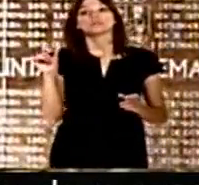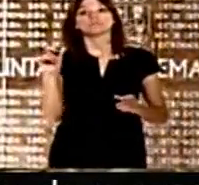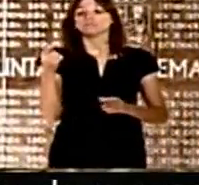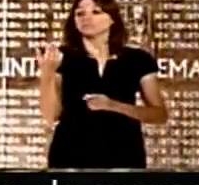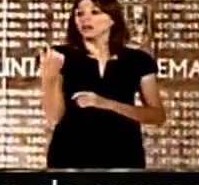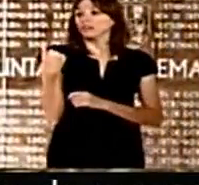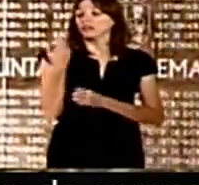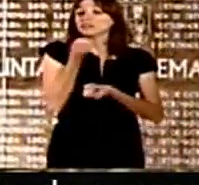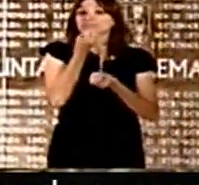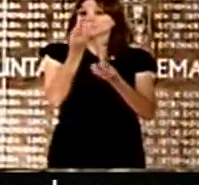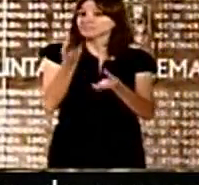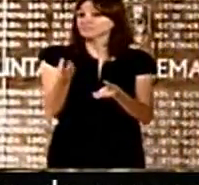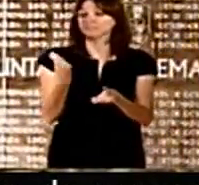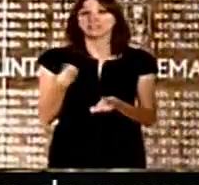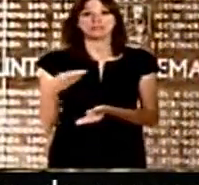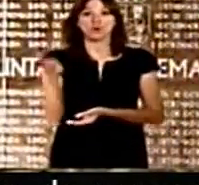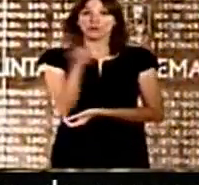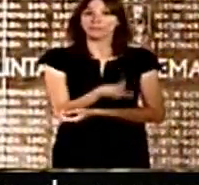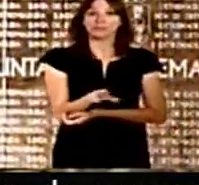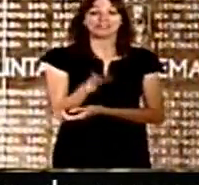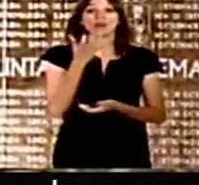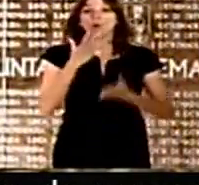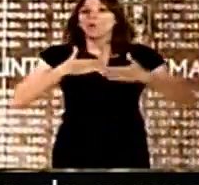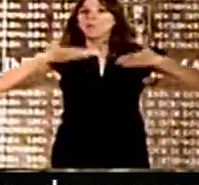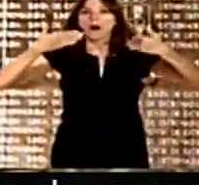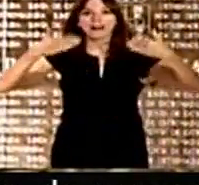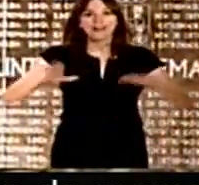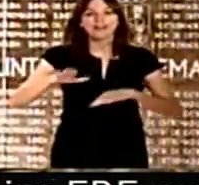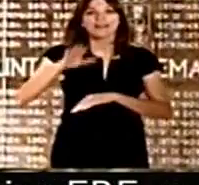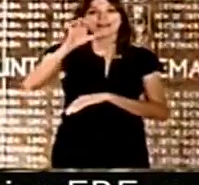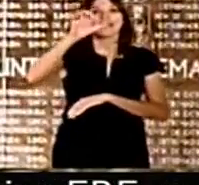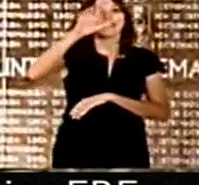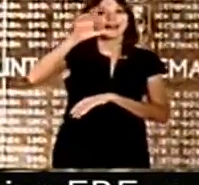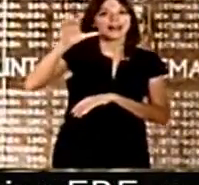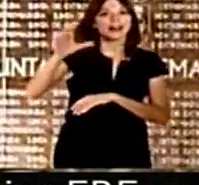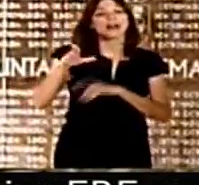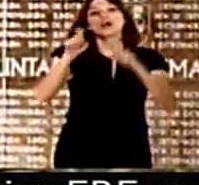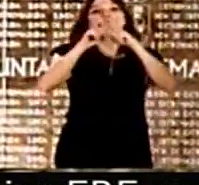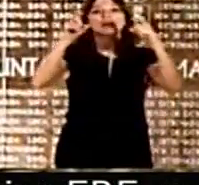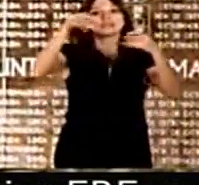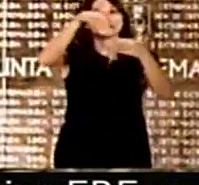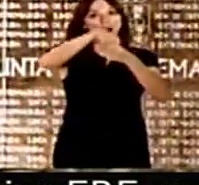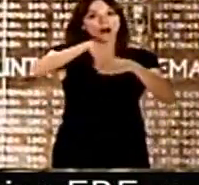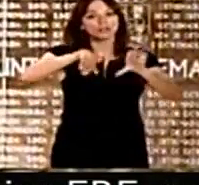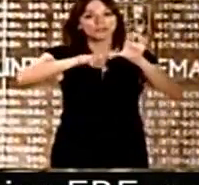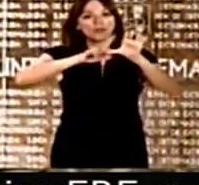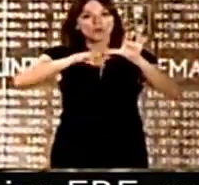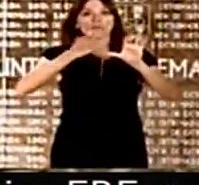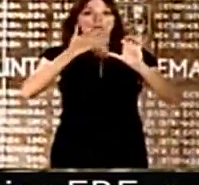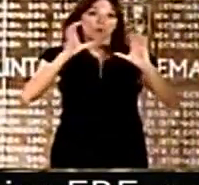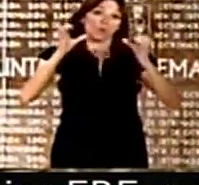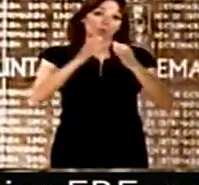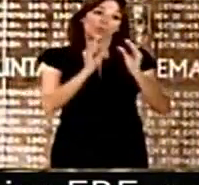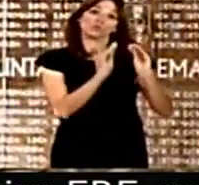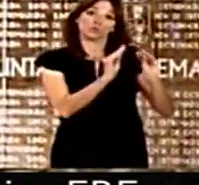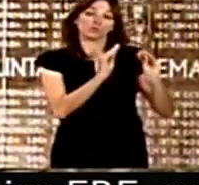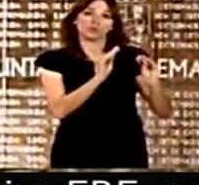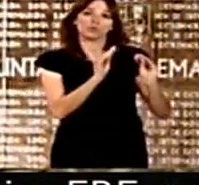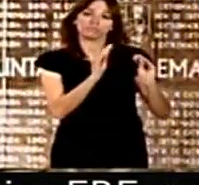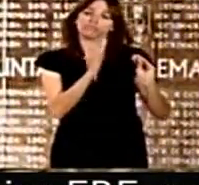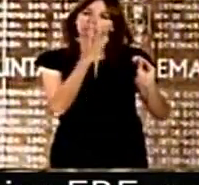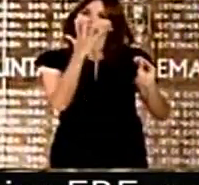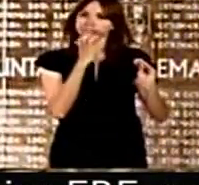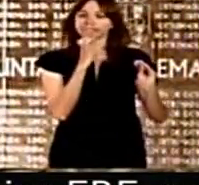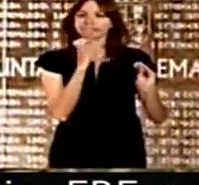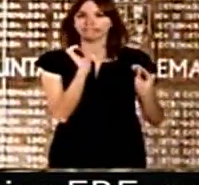cualquier ERE que se plantee en las pocas grandes empresas que tiene esta región, como son las del Grupo Gallardo, pues es una tristísima